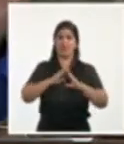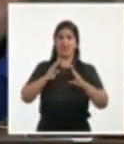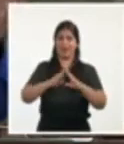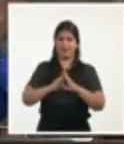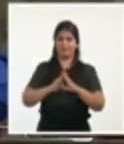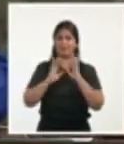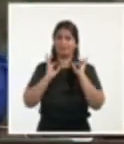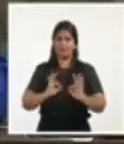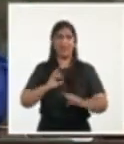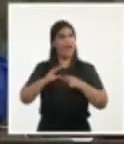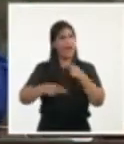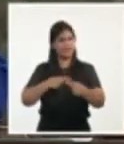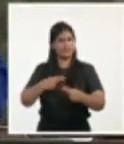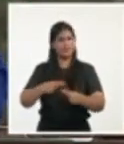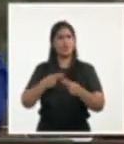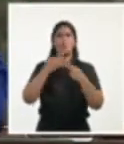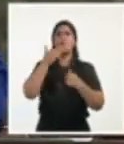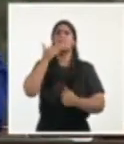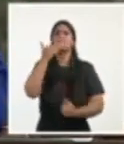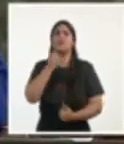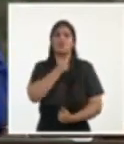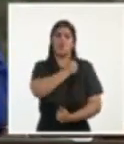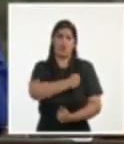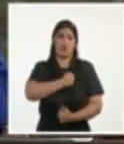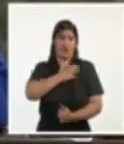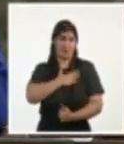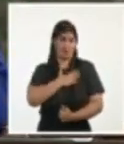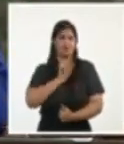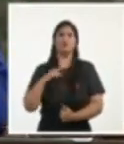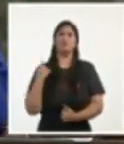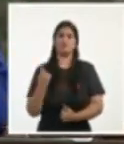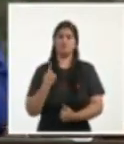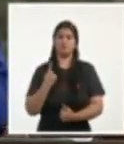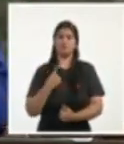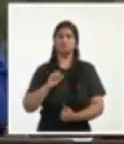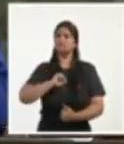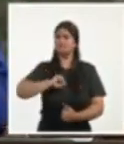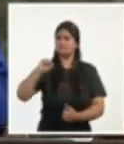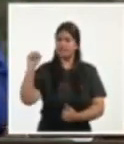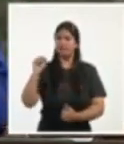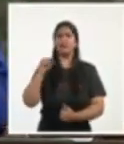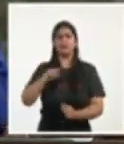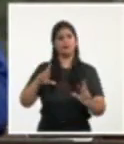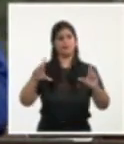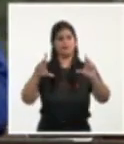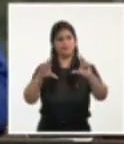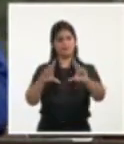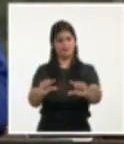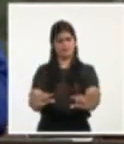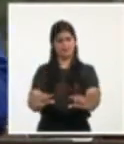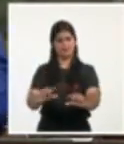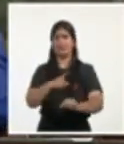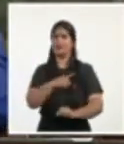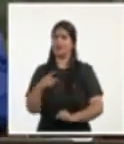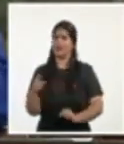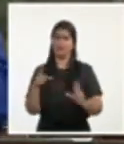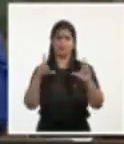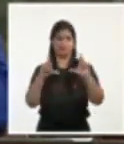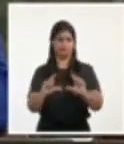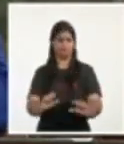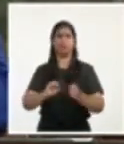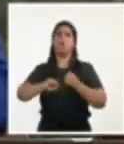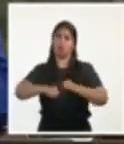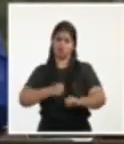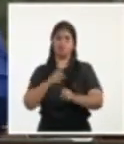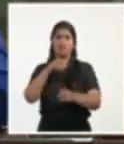Nosotros tenemos todas las potencialidades para vencer también este pico pandémico de la manera más efectiva. Y por